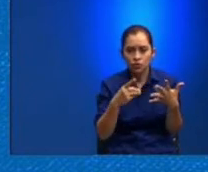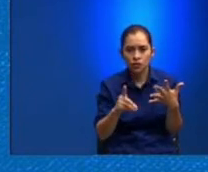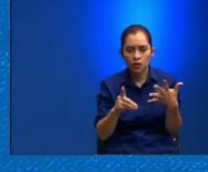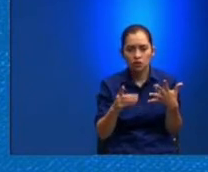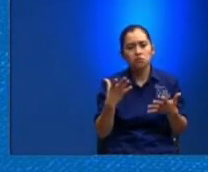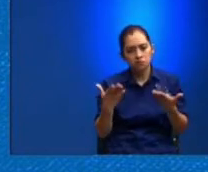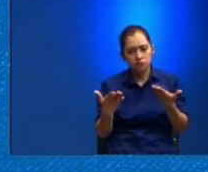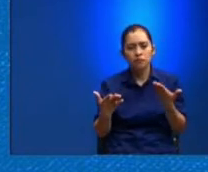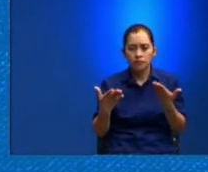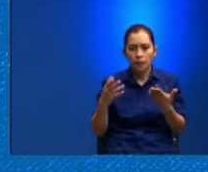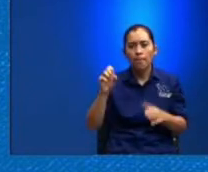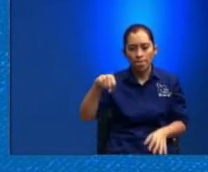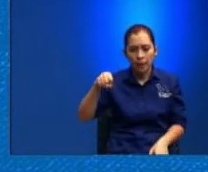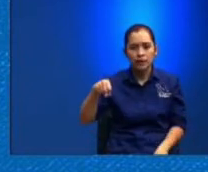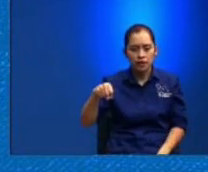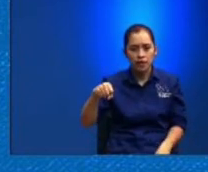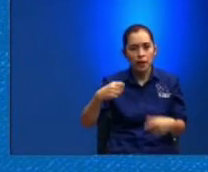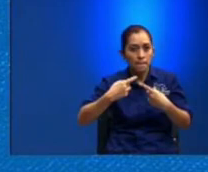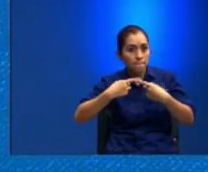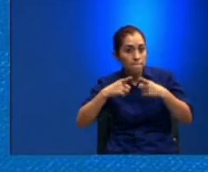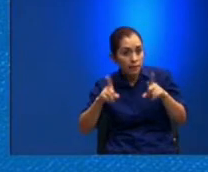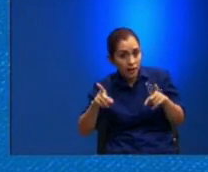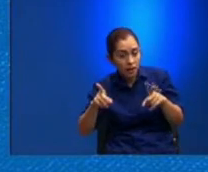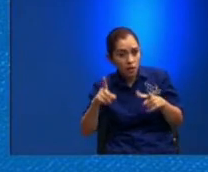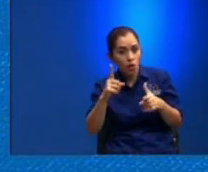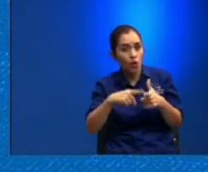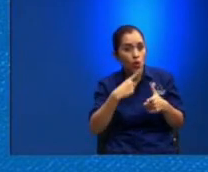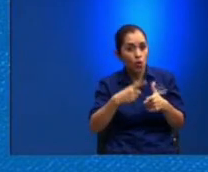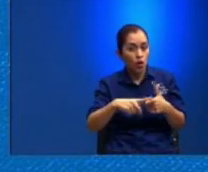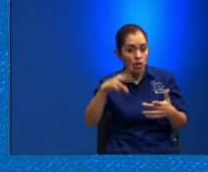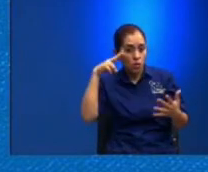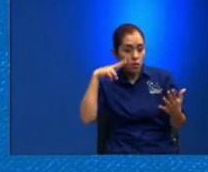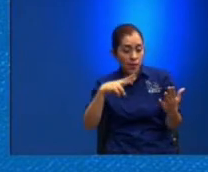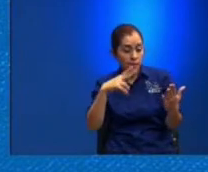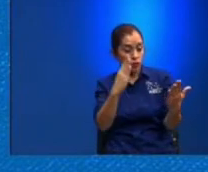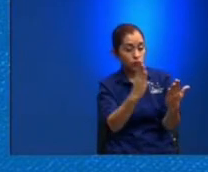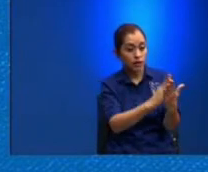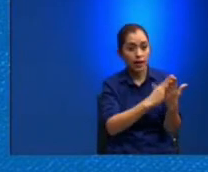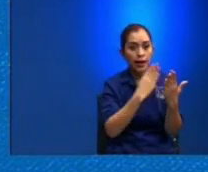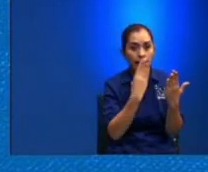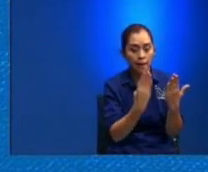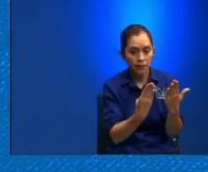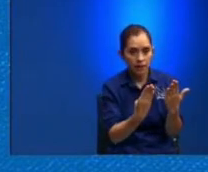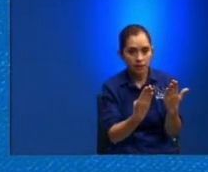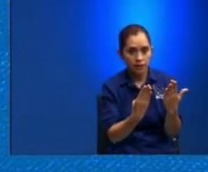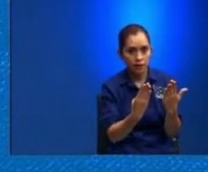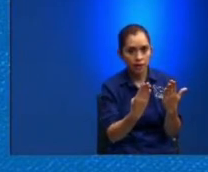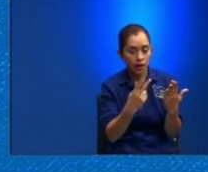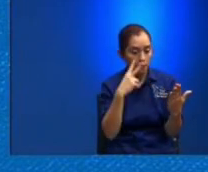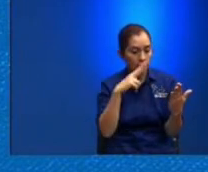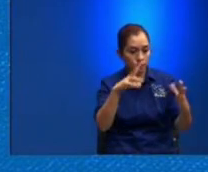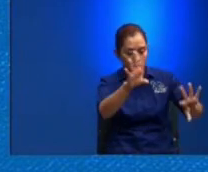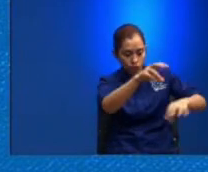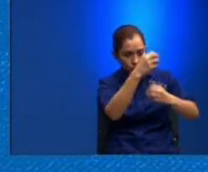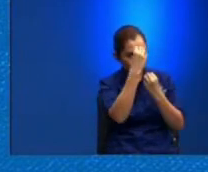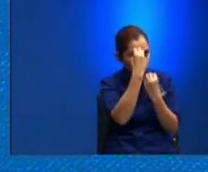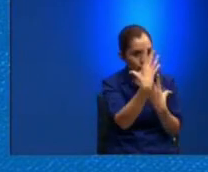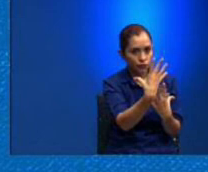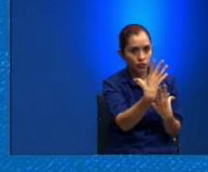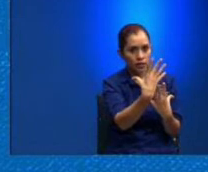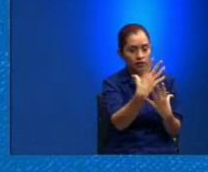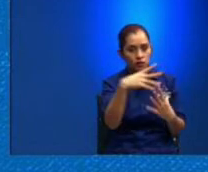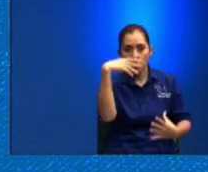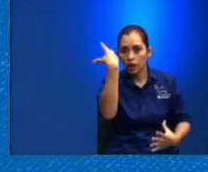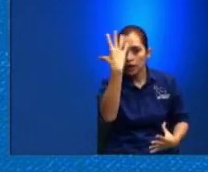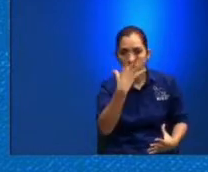ciertos pero cuando vamos a la etimología de la palabra nos vamos a encontrar con una revelación bien hermosa